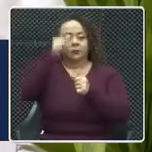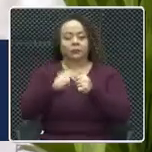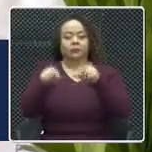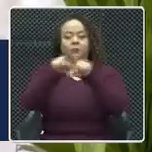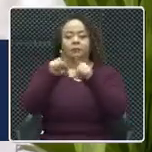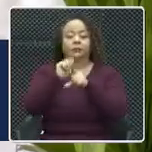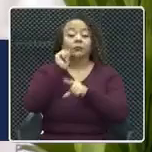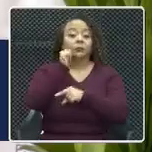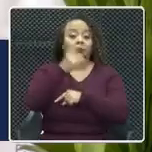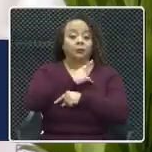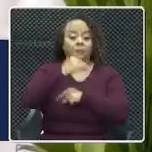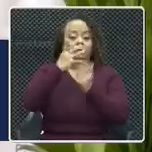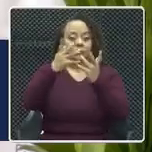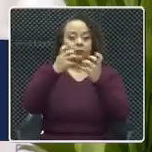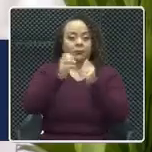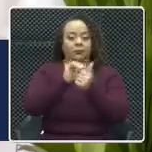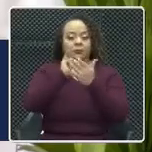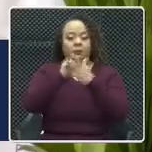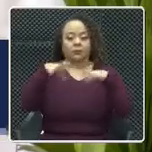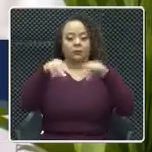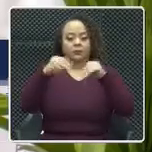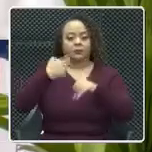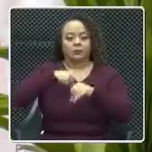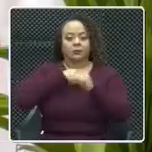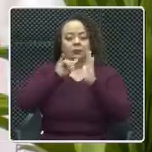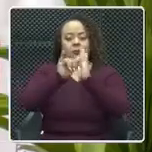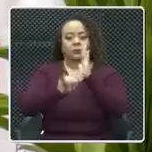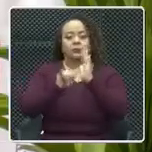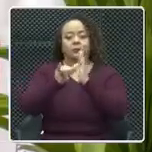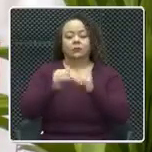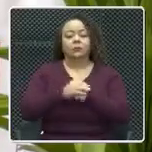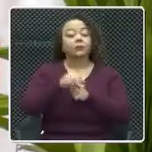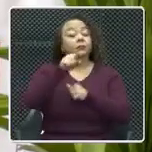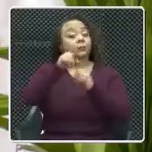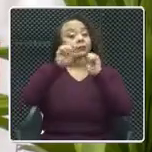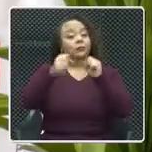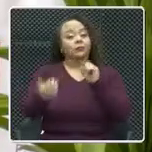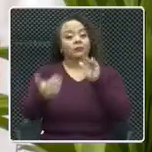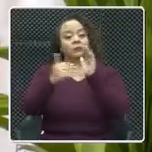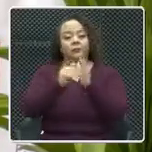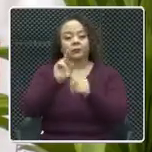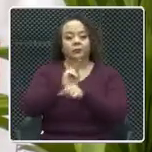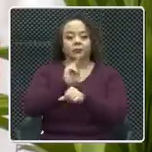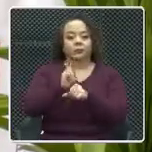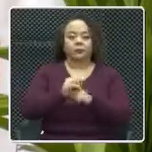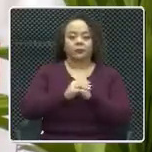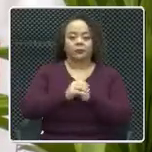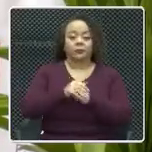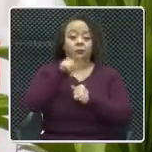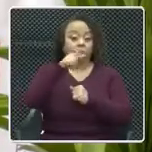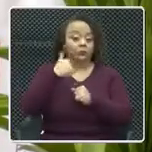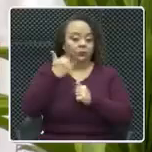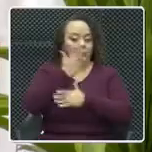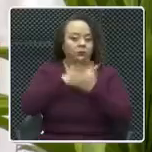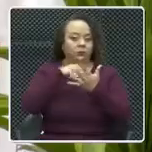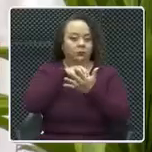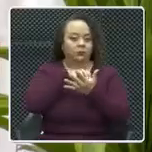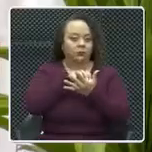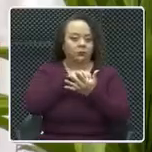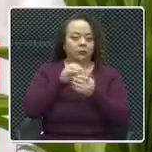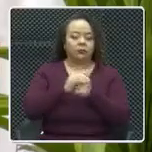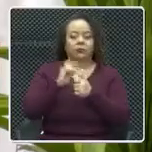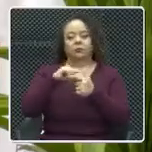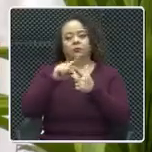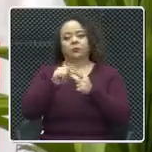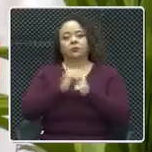mañana, si Dios quiere, va a estar esta grabación en nuestro canal de YouTube, donde usted la puede volver a utilizar y si le quedó alguna duda,